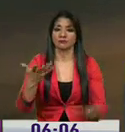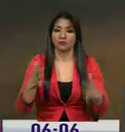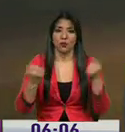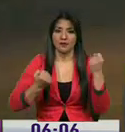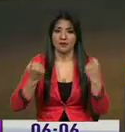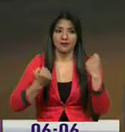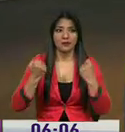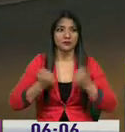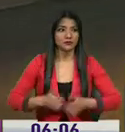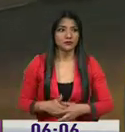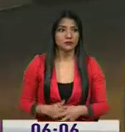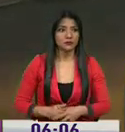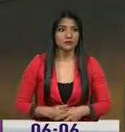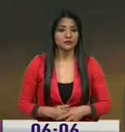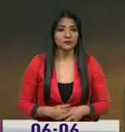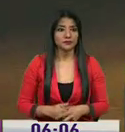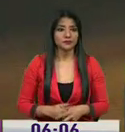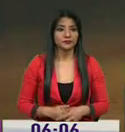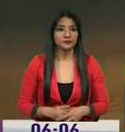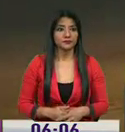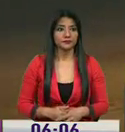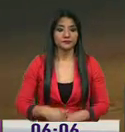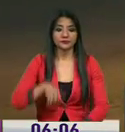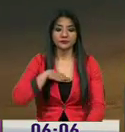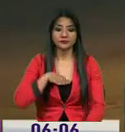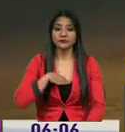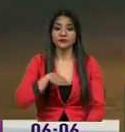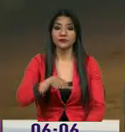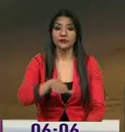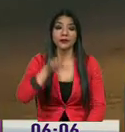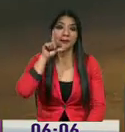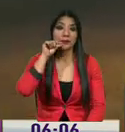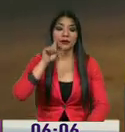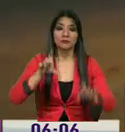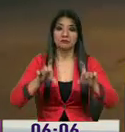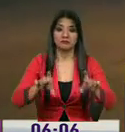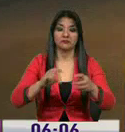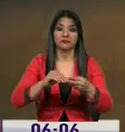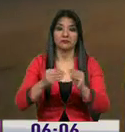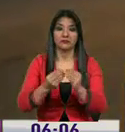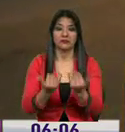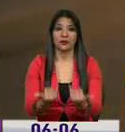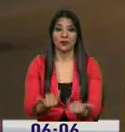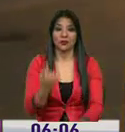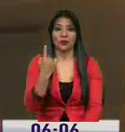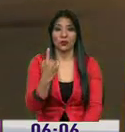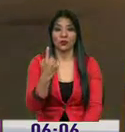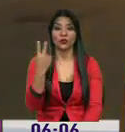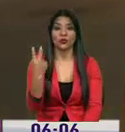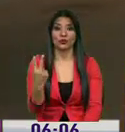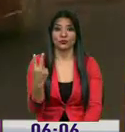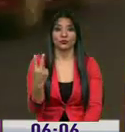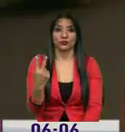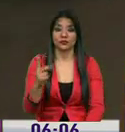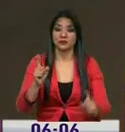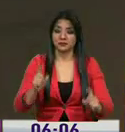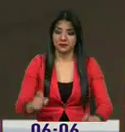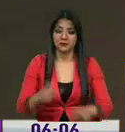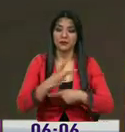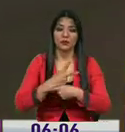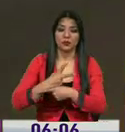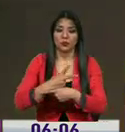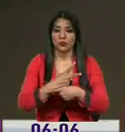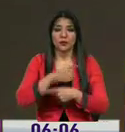recordar que aquí, en este sector, termina el límite de pico y placa. Los números para el día de hoy son el 1 y el 12. Hay que tomar las debidas